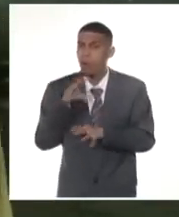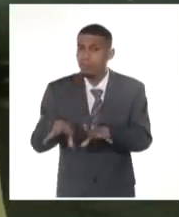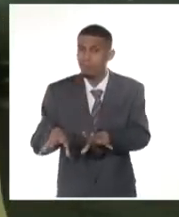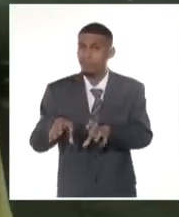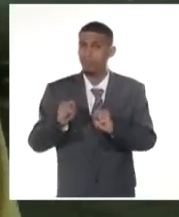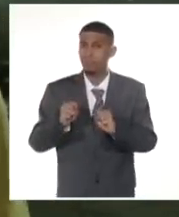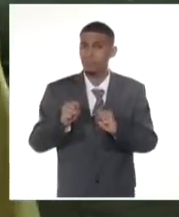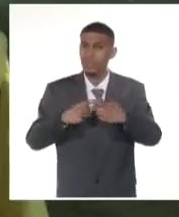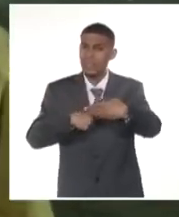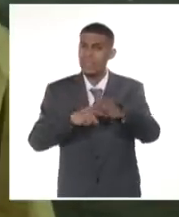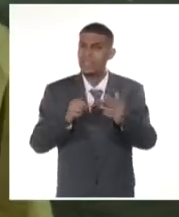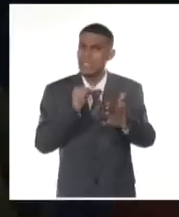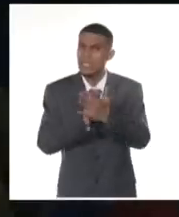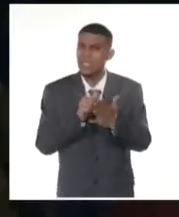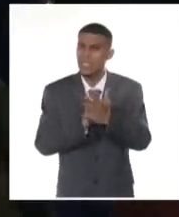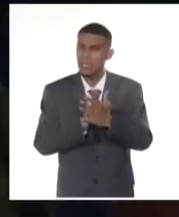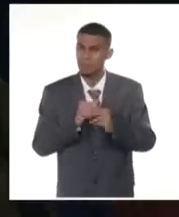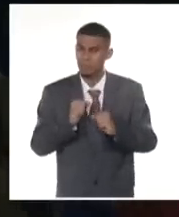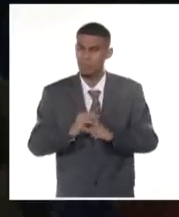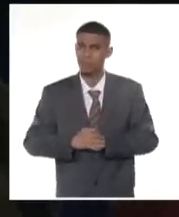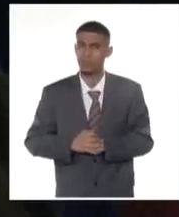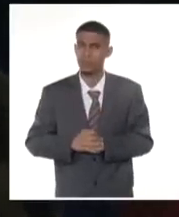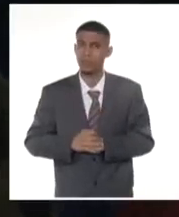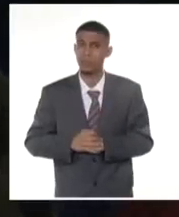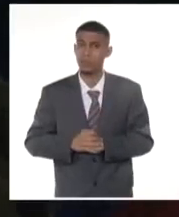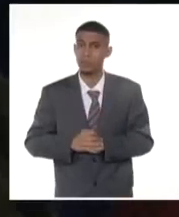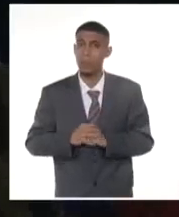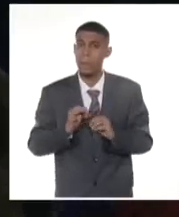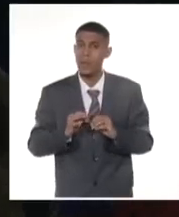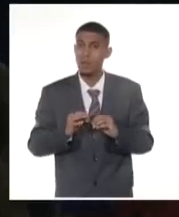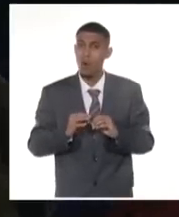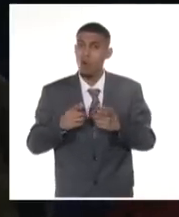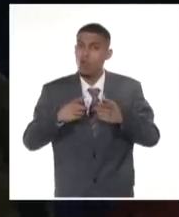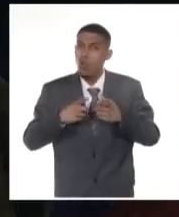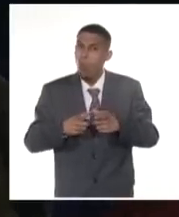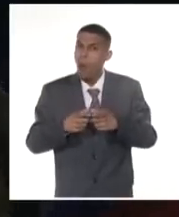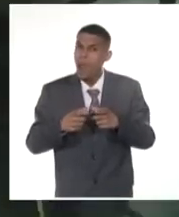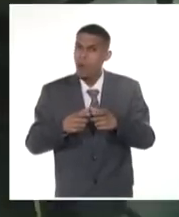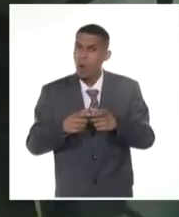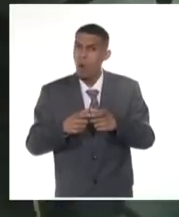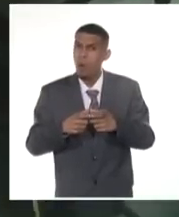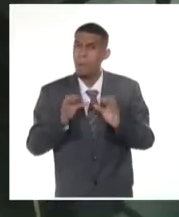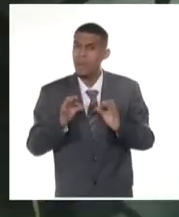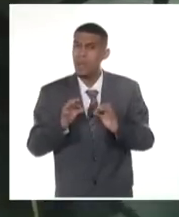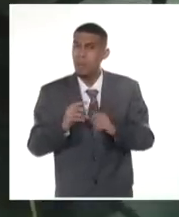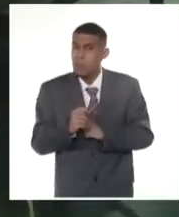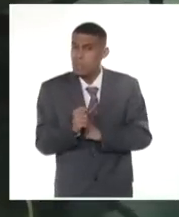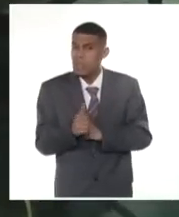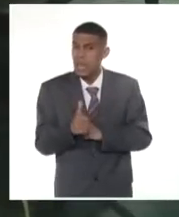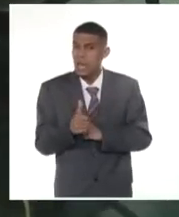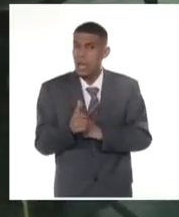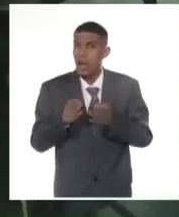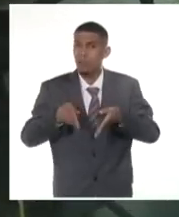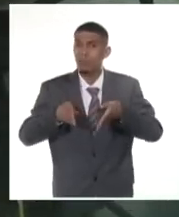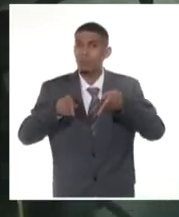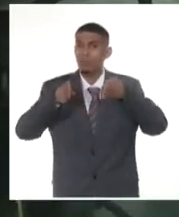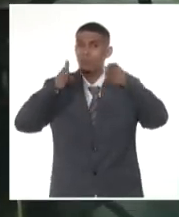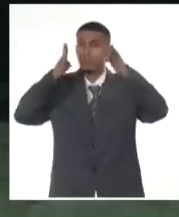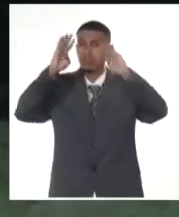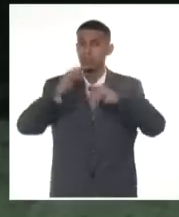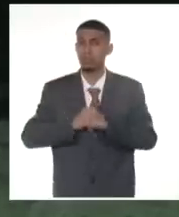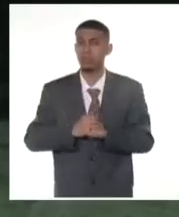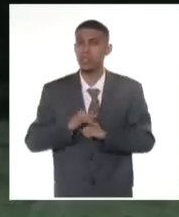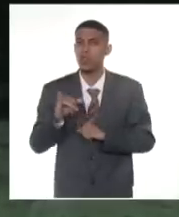ladrillos que se encuentran desplegados en el lugar. El hollín envuelve a los ojos de las personas apostadas cerca de la chimenea. El ruido de las